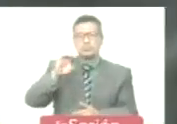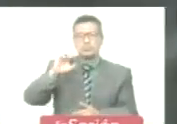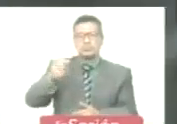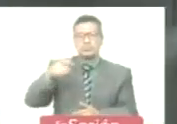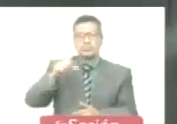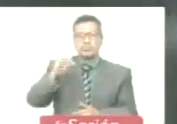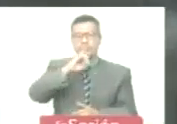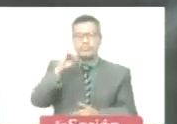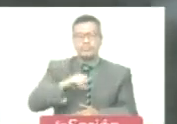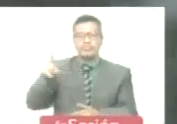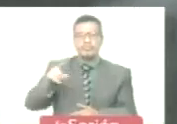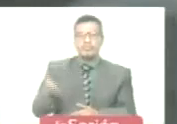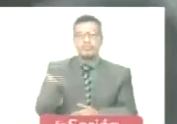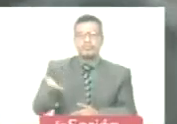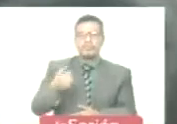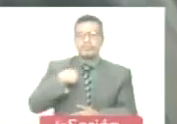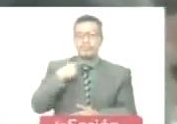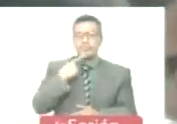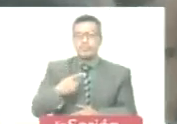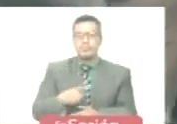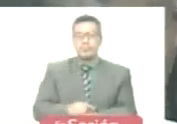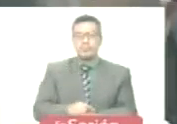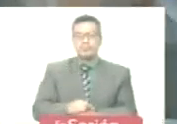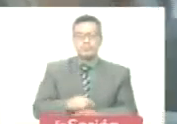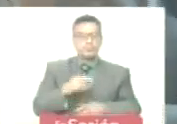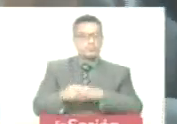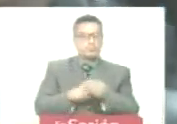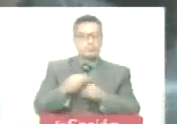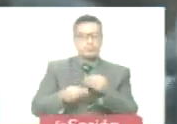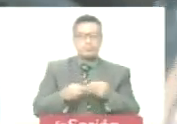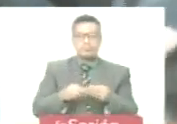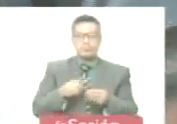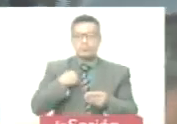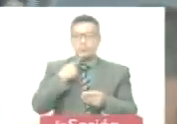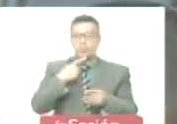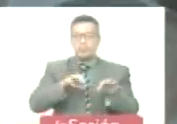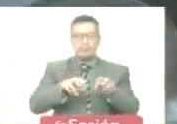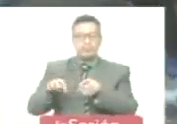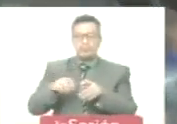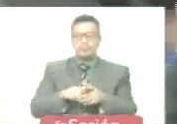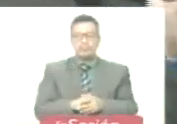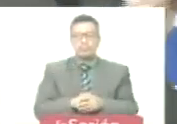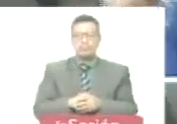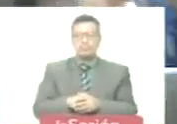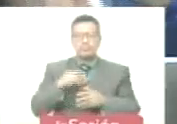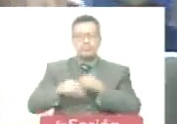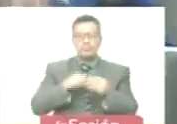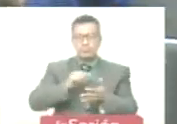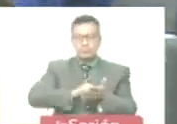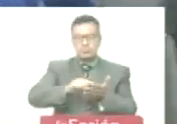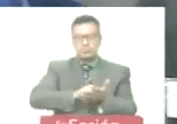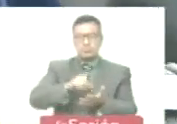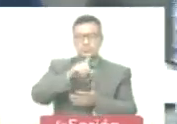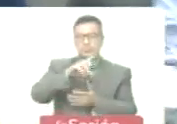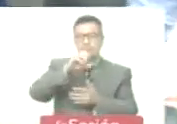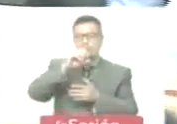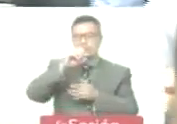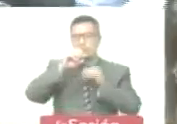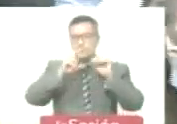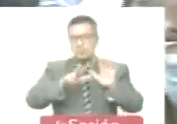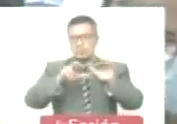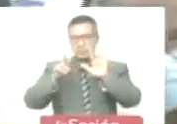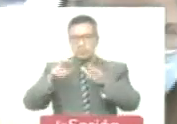Además, es importante señalar, dándole cumplimiento, tal como lo mencionó la secretaria, a lo previsto en los artículos